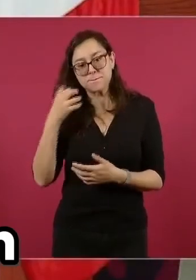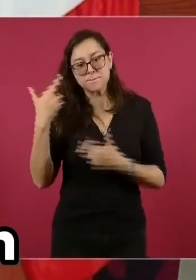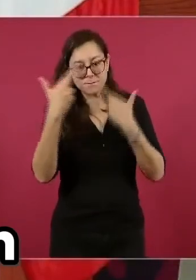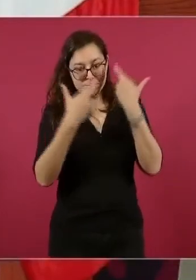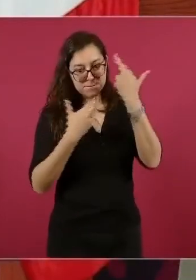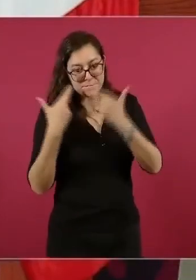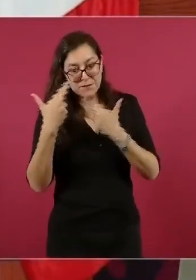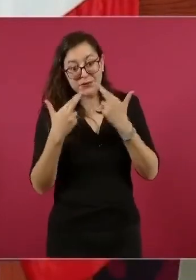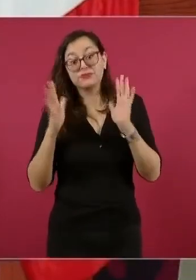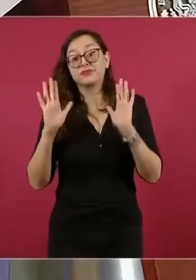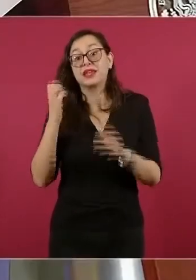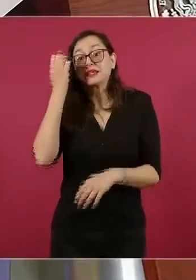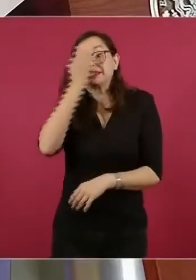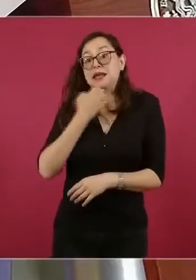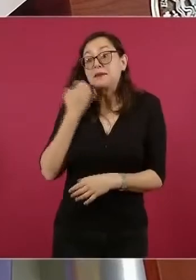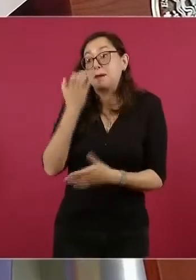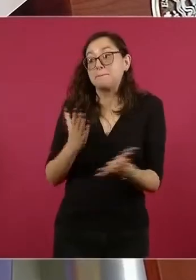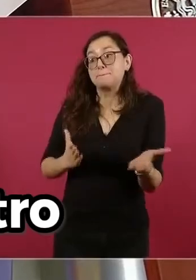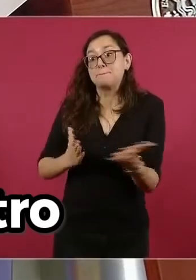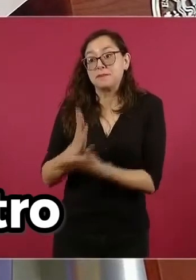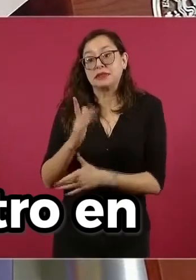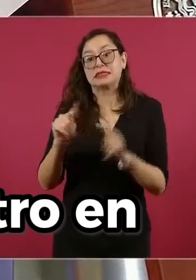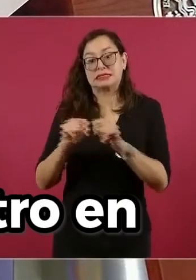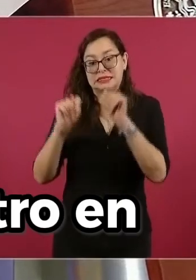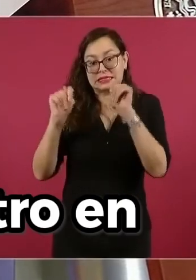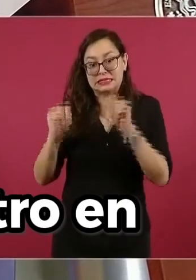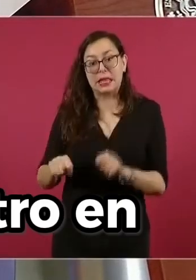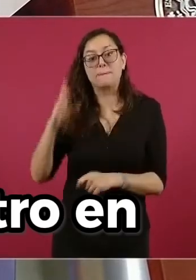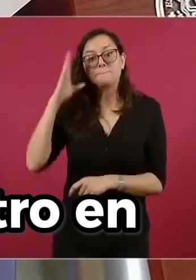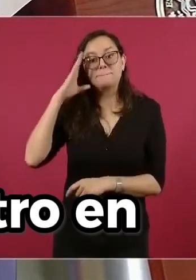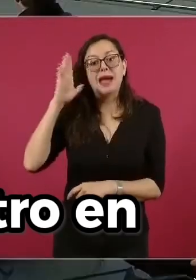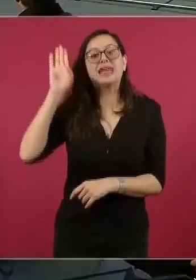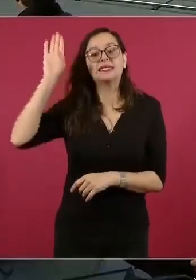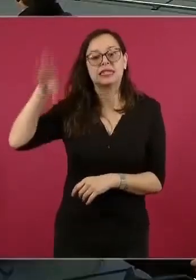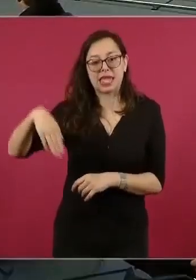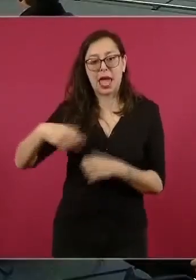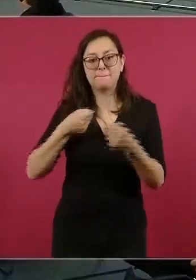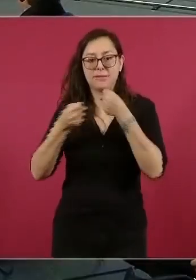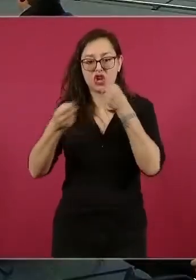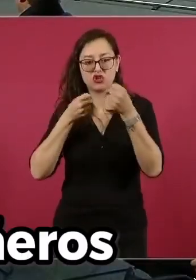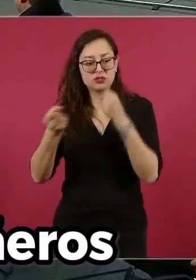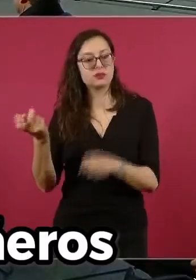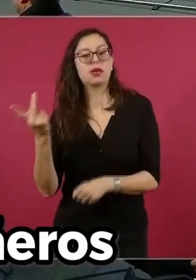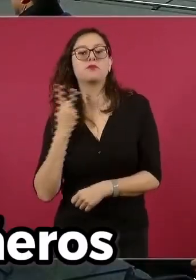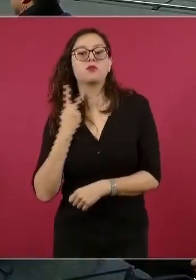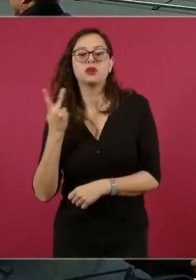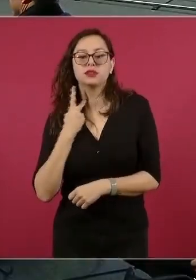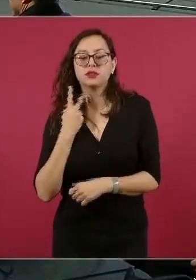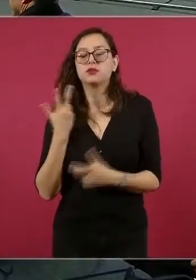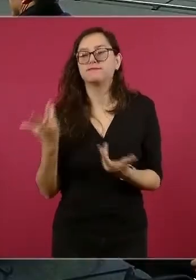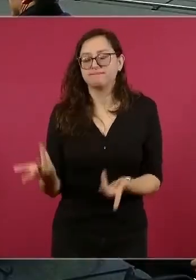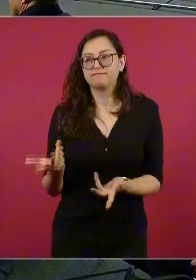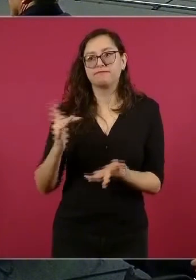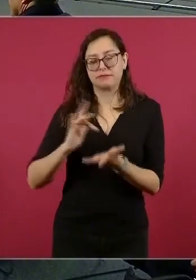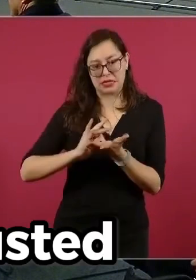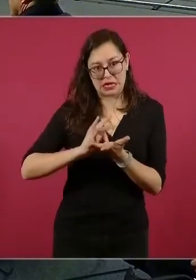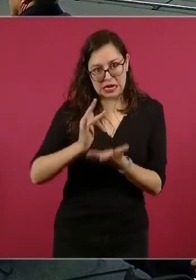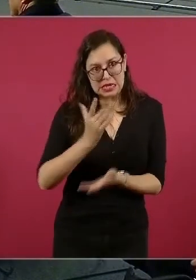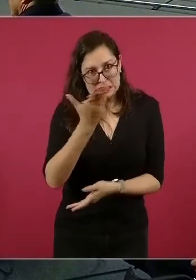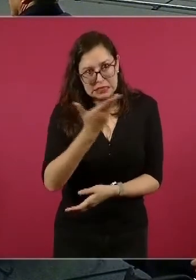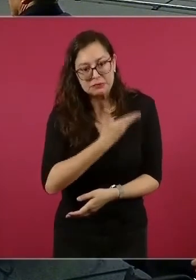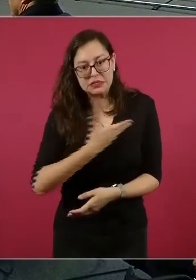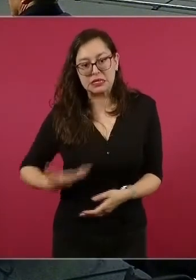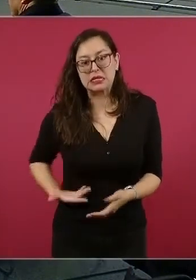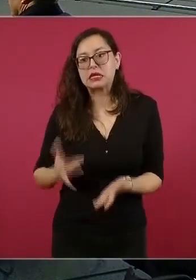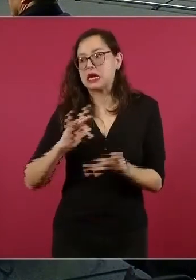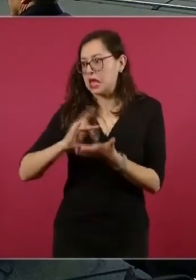el examen y pues poderme titular como maestro en periodismo político. Gracias a todos los compañeros, pero sobre todo gracias a usted, gracias